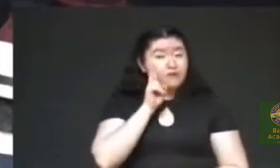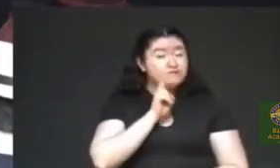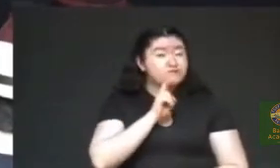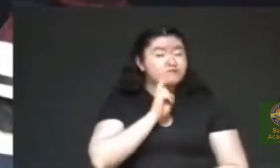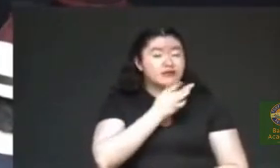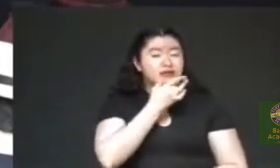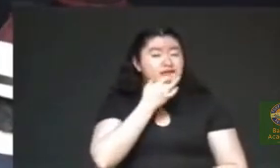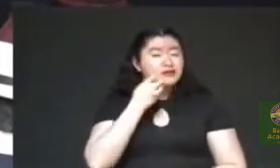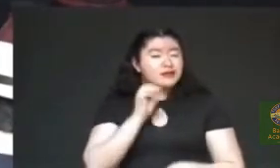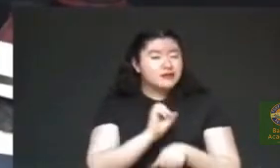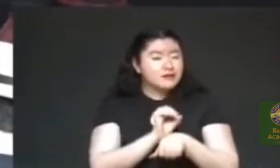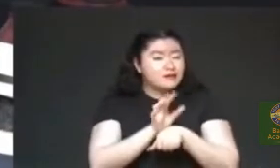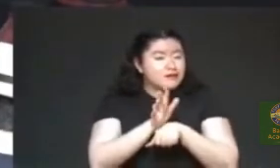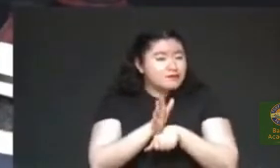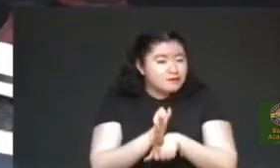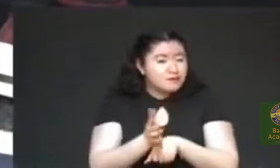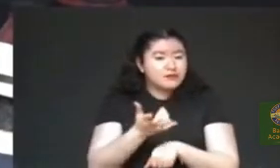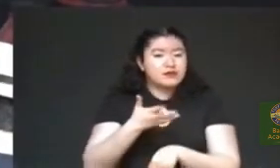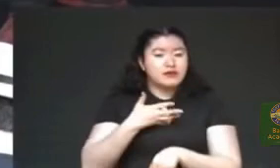gobierno capitalino.